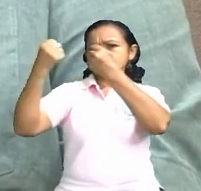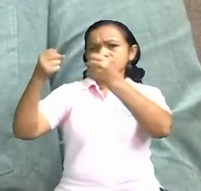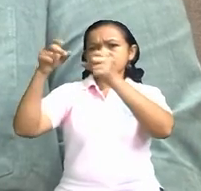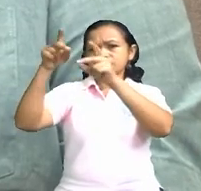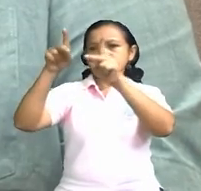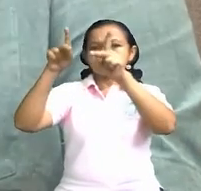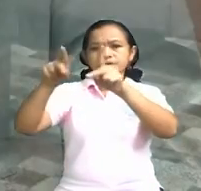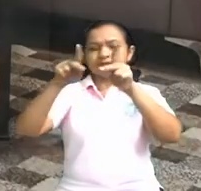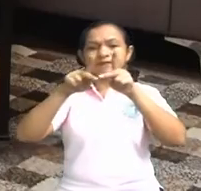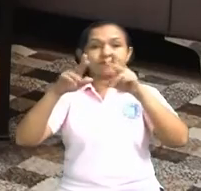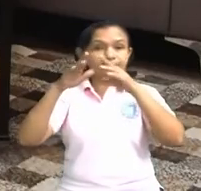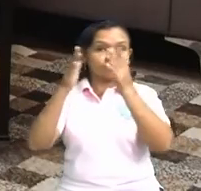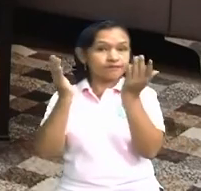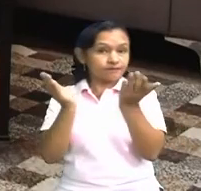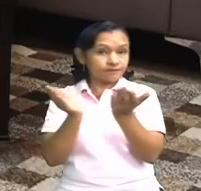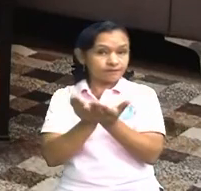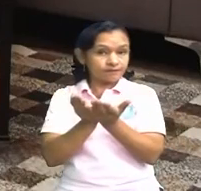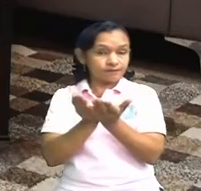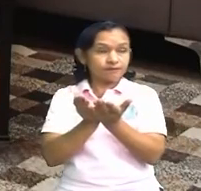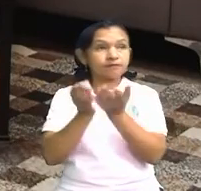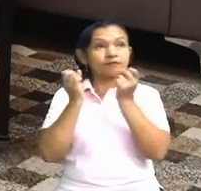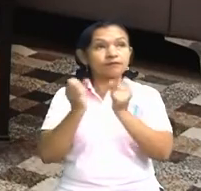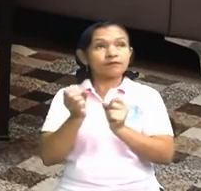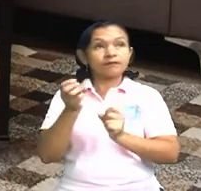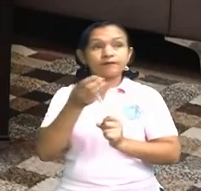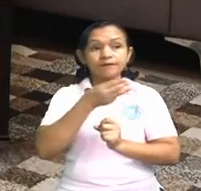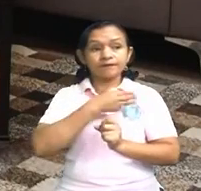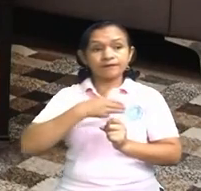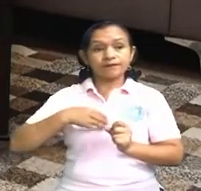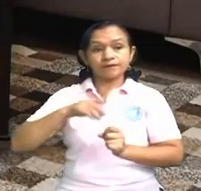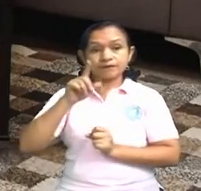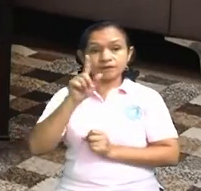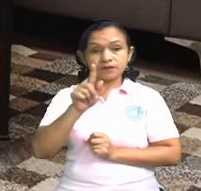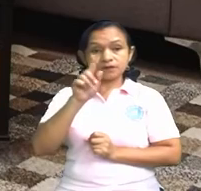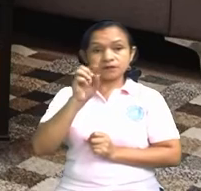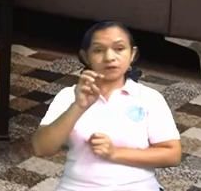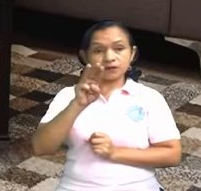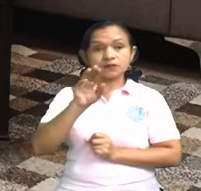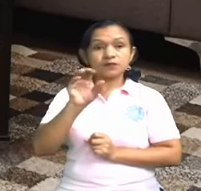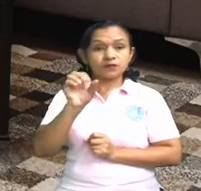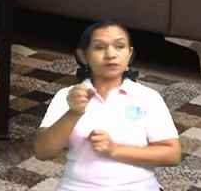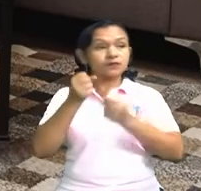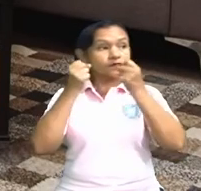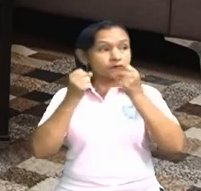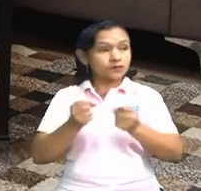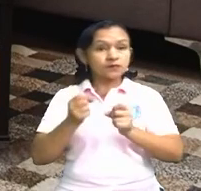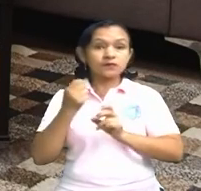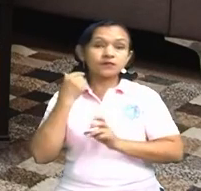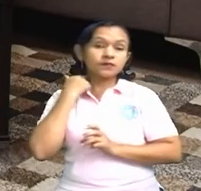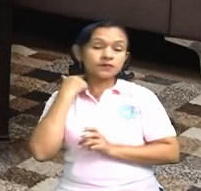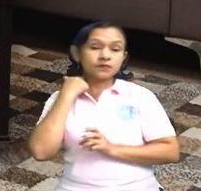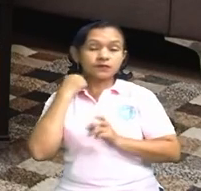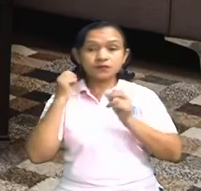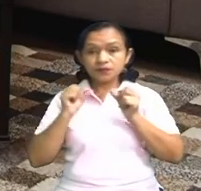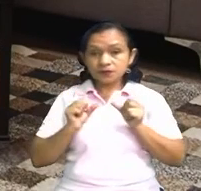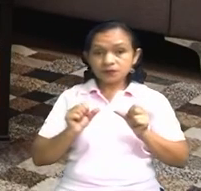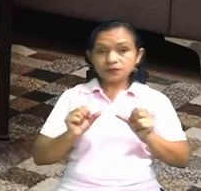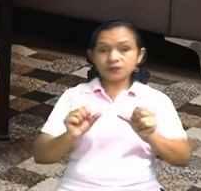de la tierra. Ese era nuestro ministro. Y esa es la esencia del ministro. Y sigue